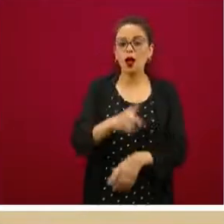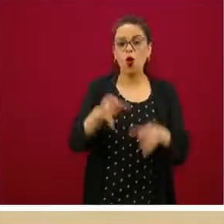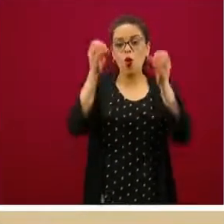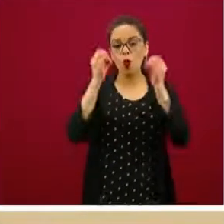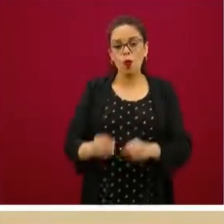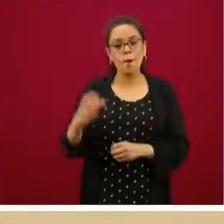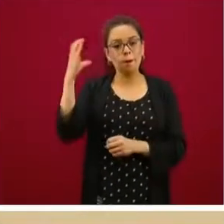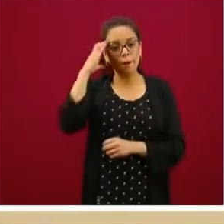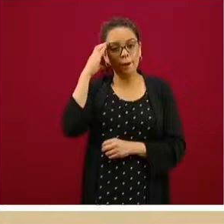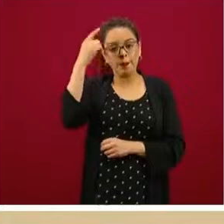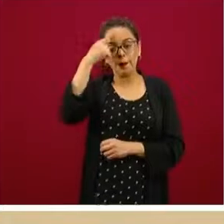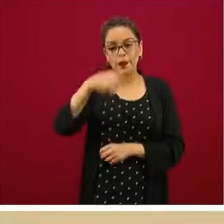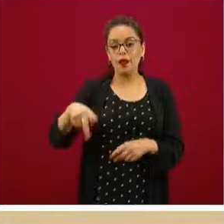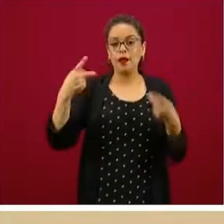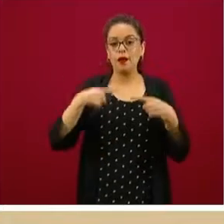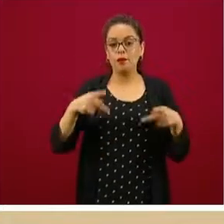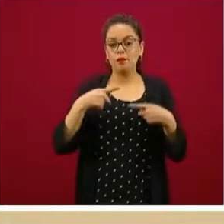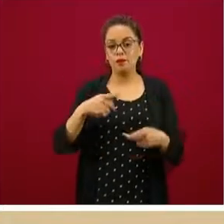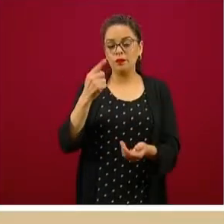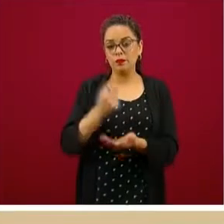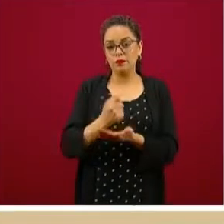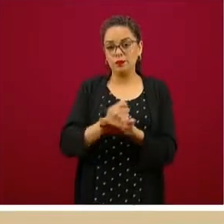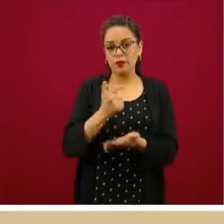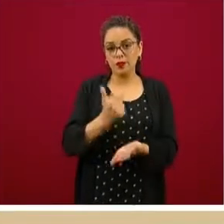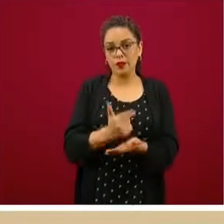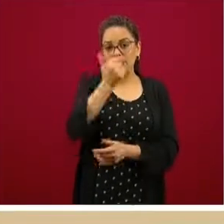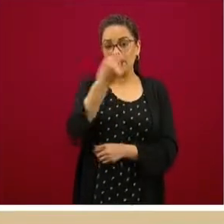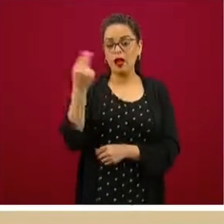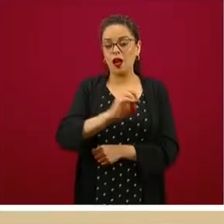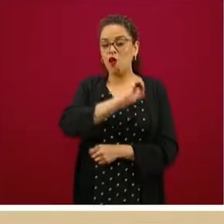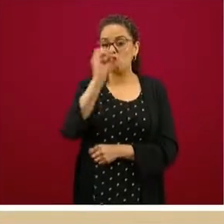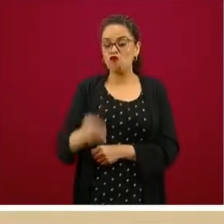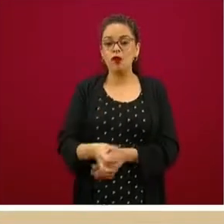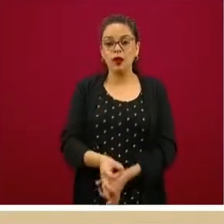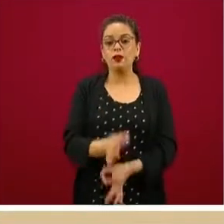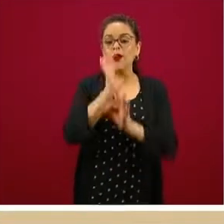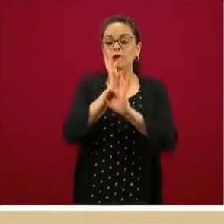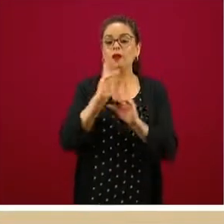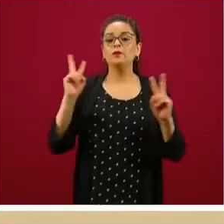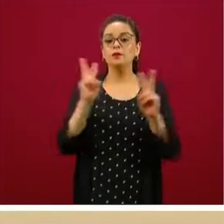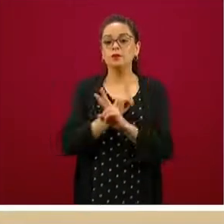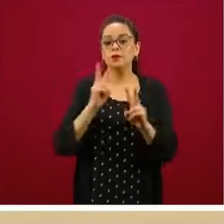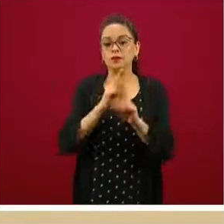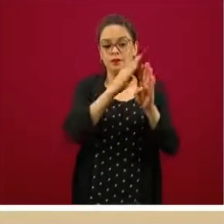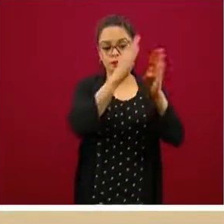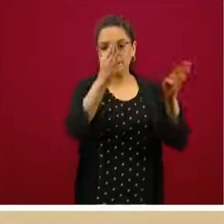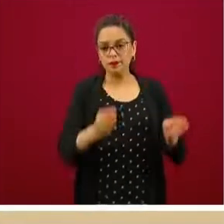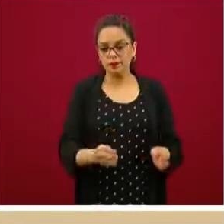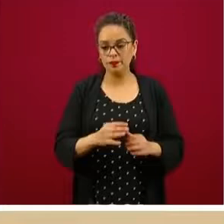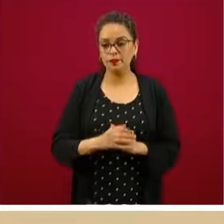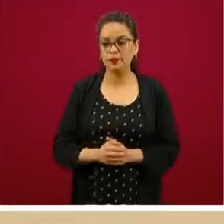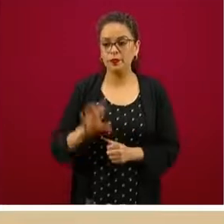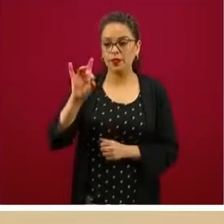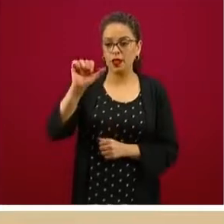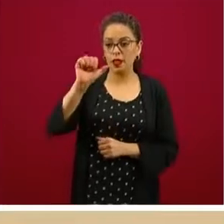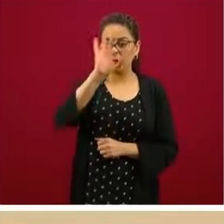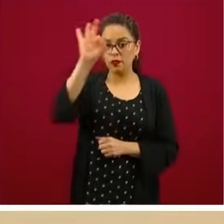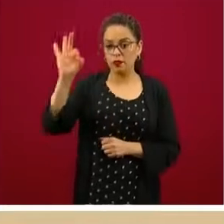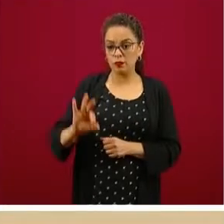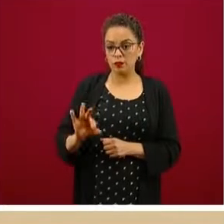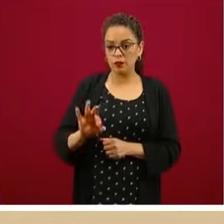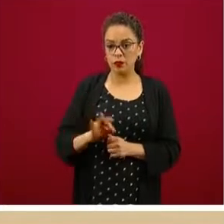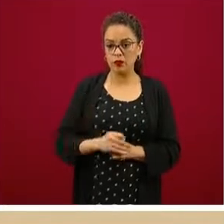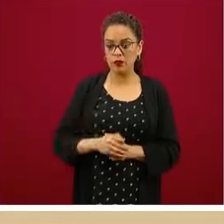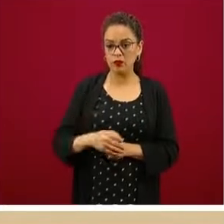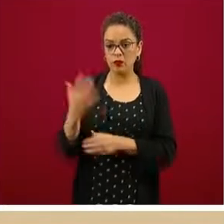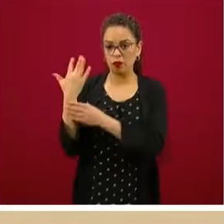requieren ventilación mecánica invasiva. A nivel nacional, extremo derecho de la gráfica, 36%, y en el